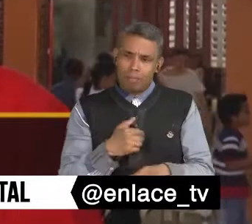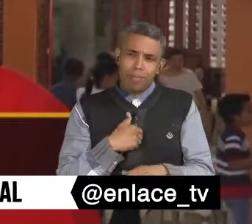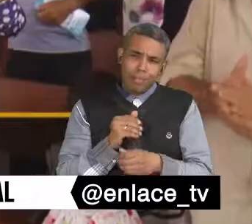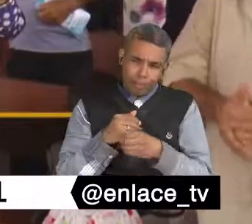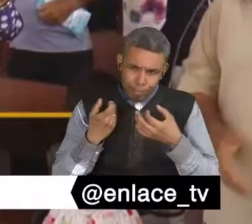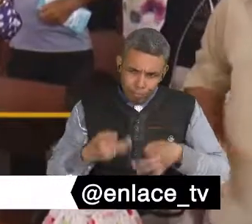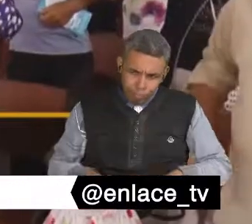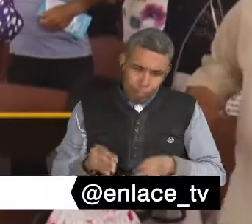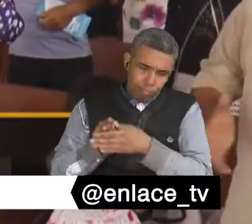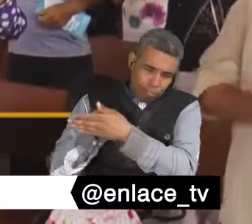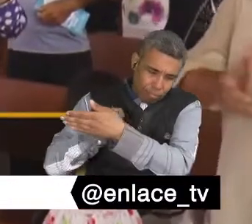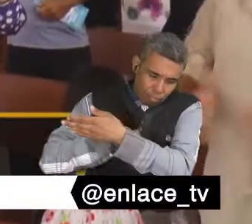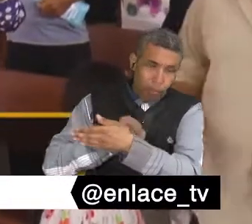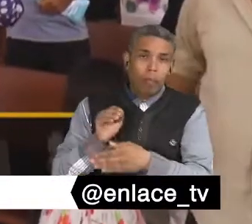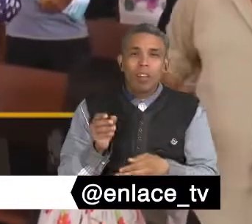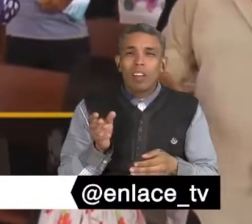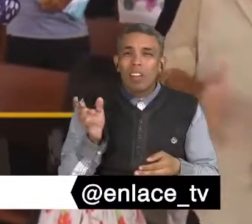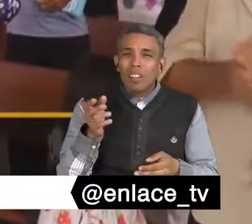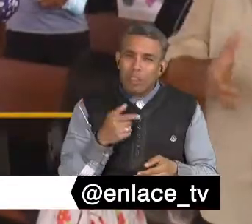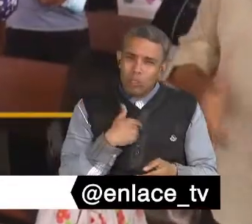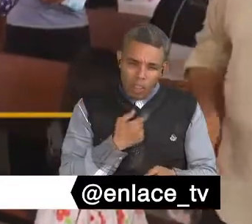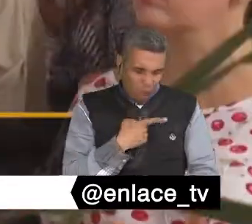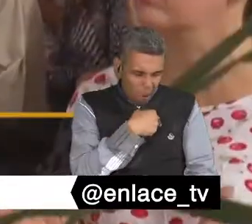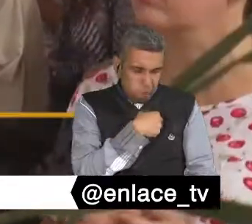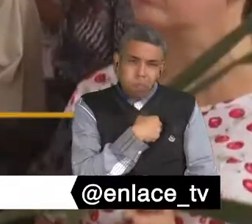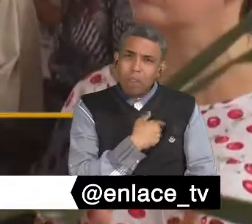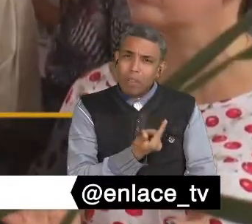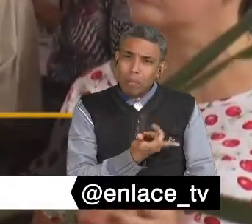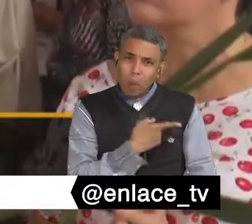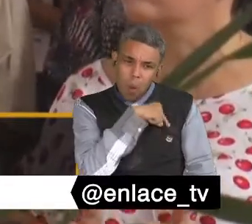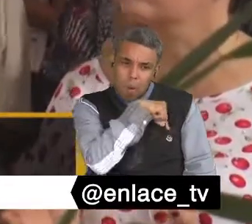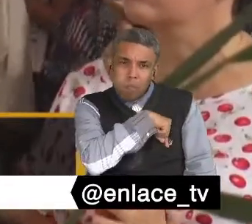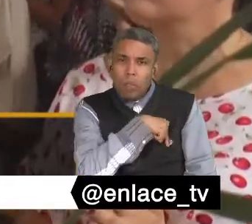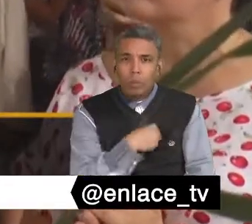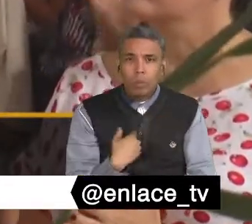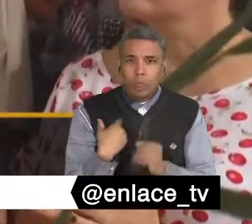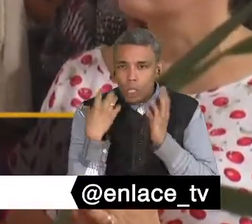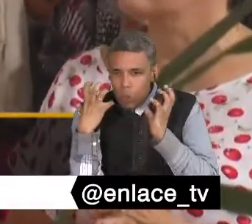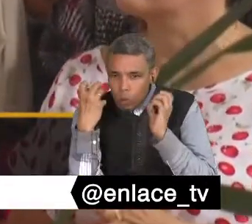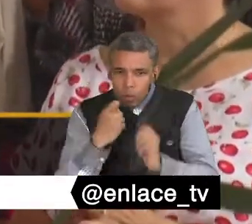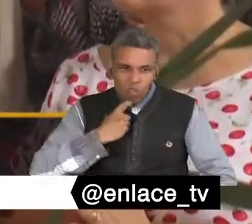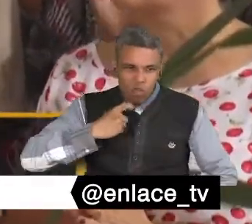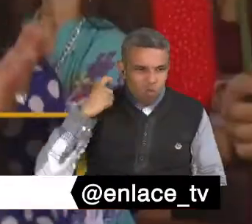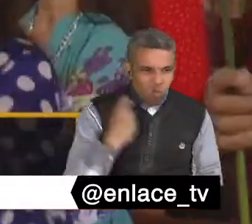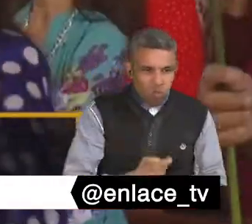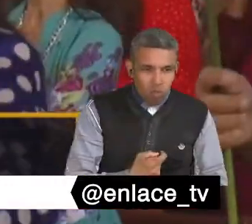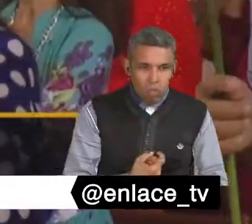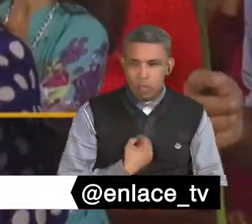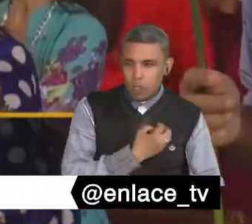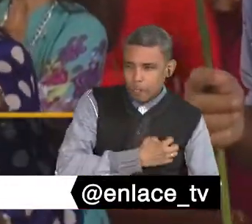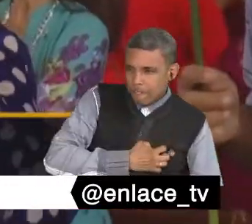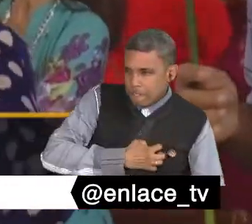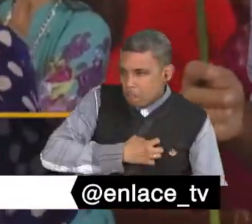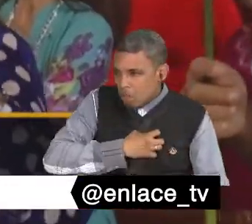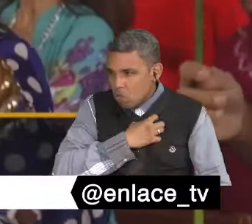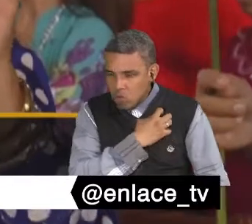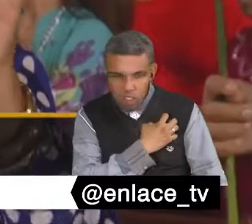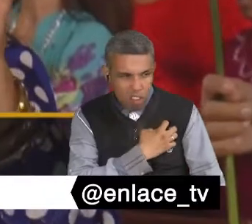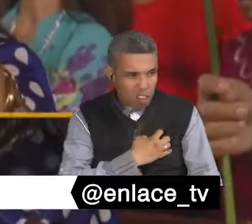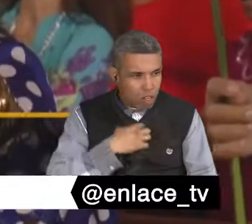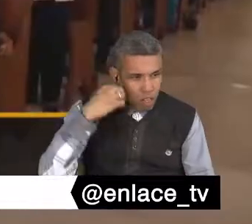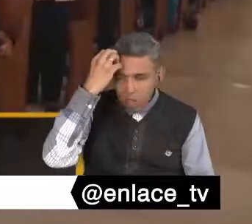dejemos que Dios sane nuestro corazón. Hay tanta agresividad, tanto odio, tanta envidia, y eso hace mucho daño,